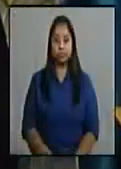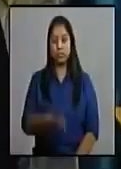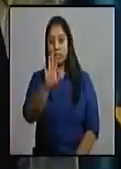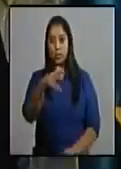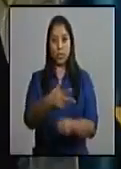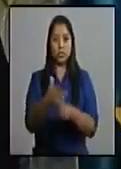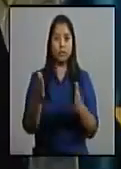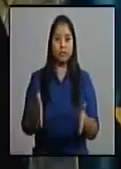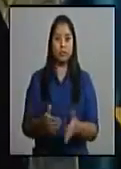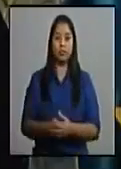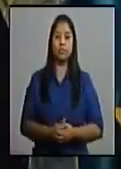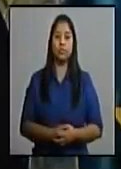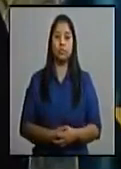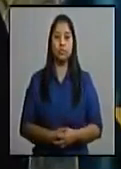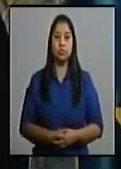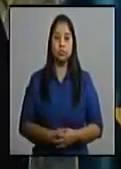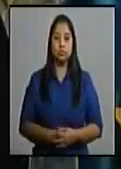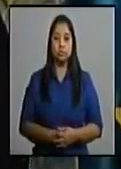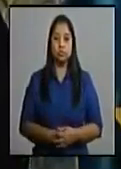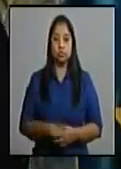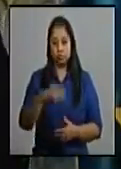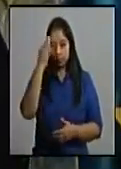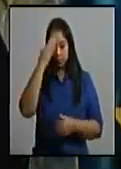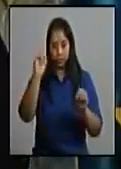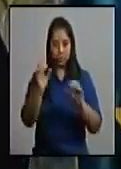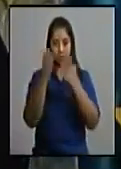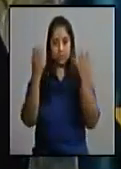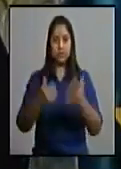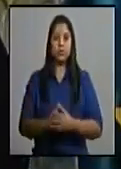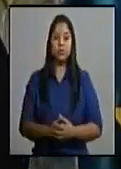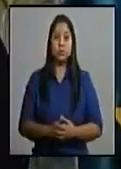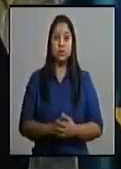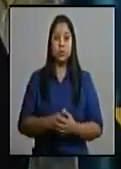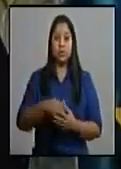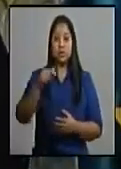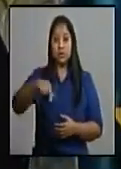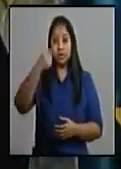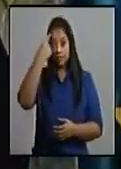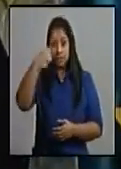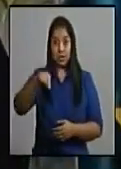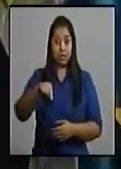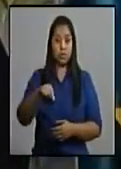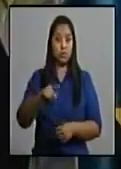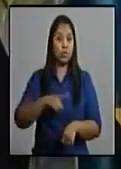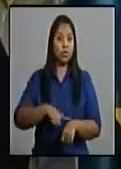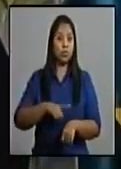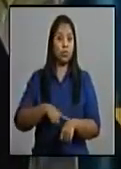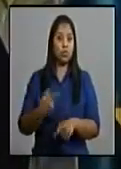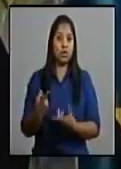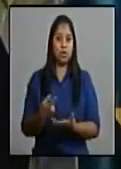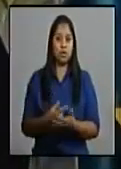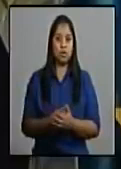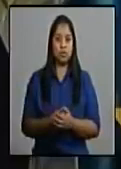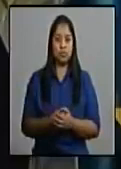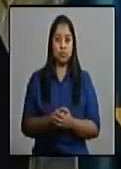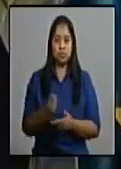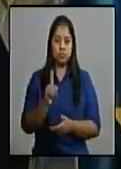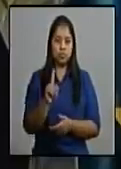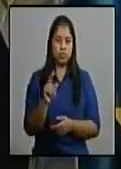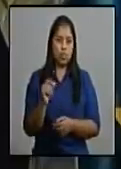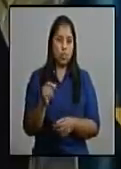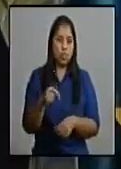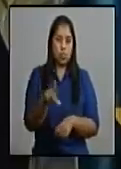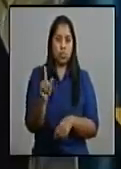Estimados conciudadanos, muy buenos días. El día de hoy, en un horario no muy acostumbrado